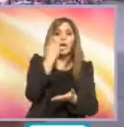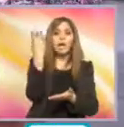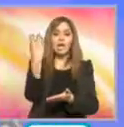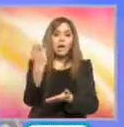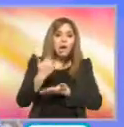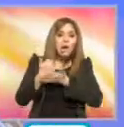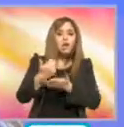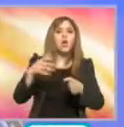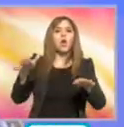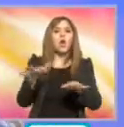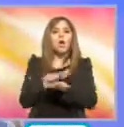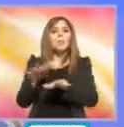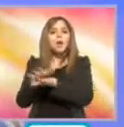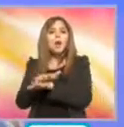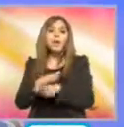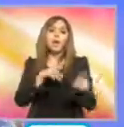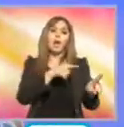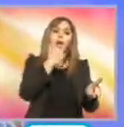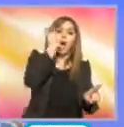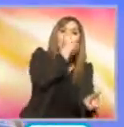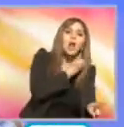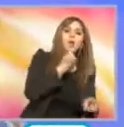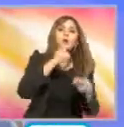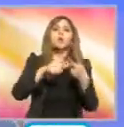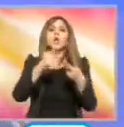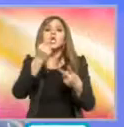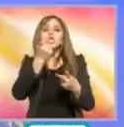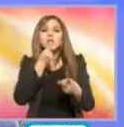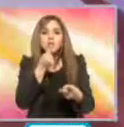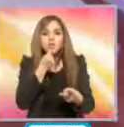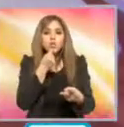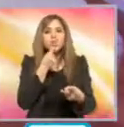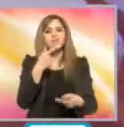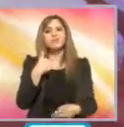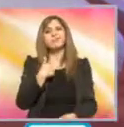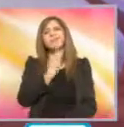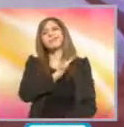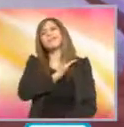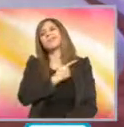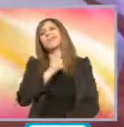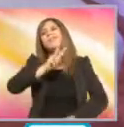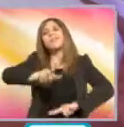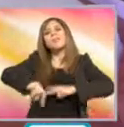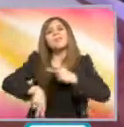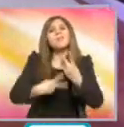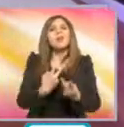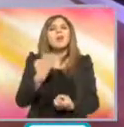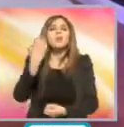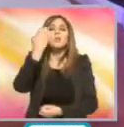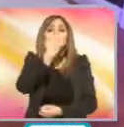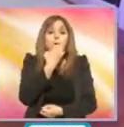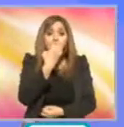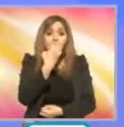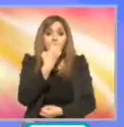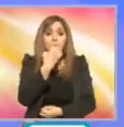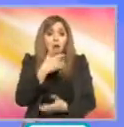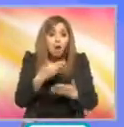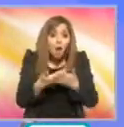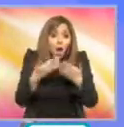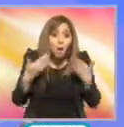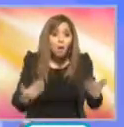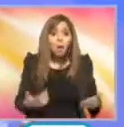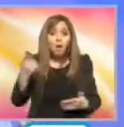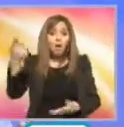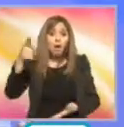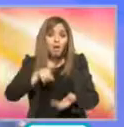cambiando, ¿no? Y para el alumno, para los niños que en algún momento, pues, no nos gustaba ir mucho a la escuela. Ay, pararse temprano. Ahora ya es como más divertido,